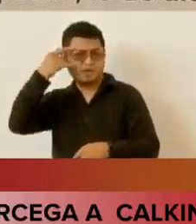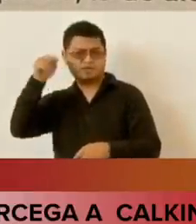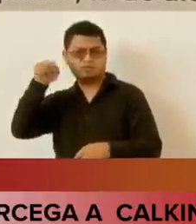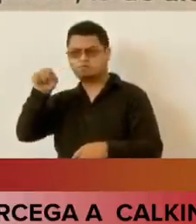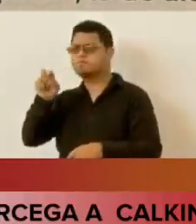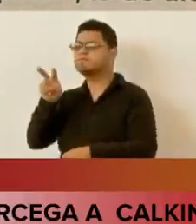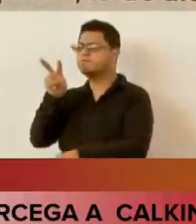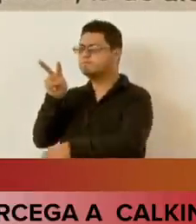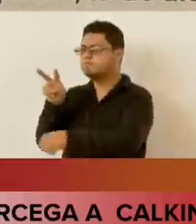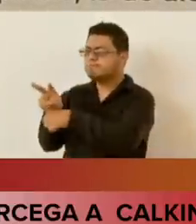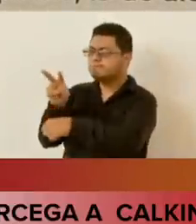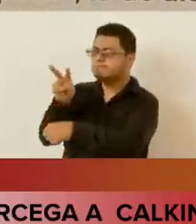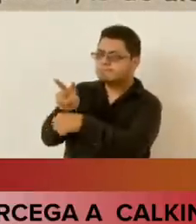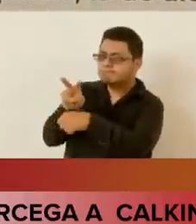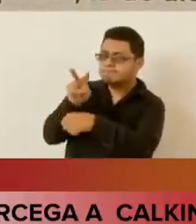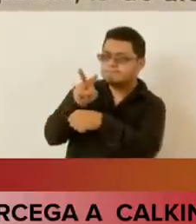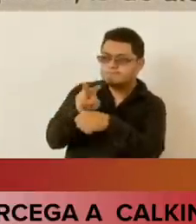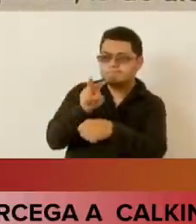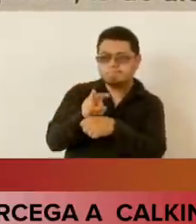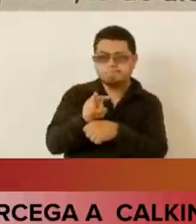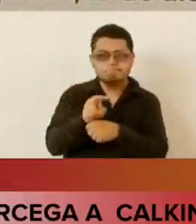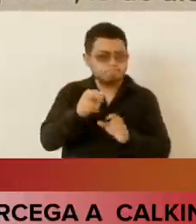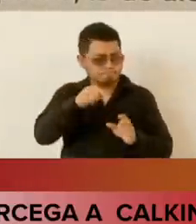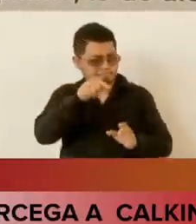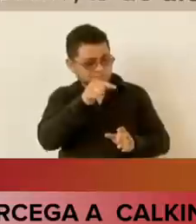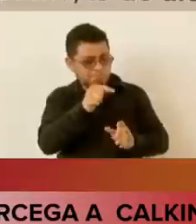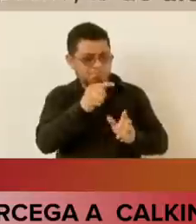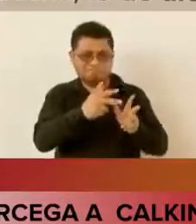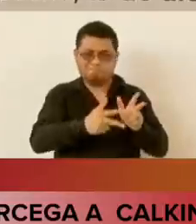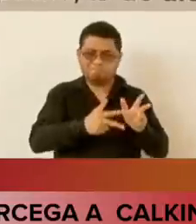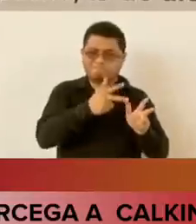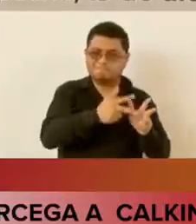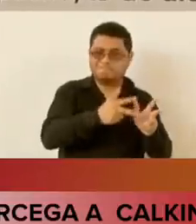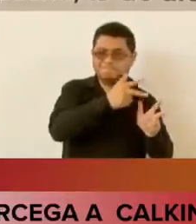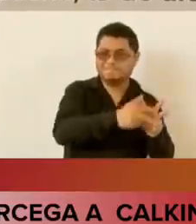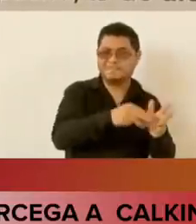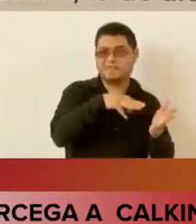supervisando este tramo, esta construcción del Tren Maya.